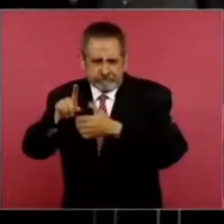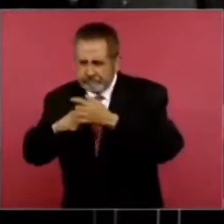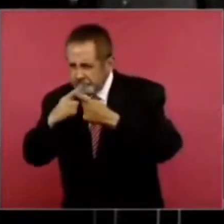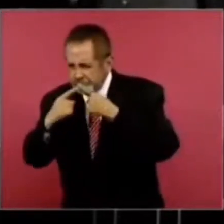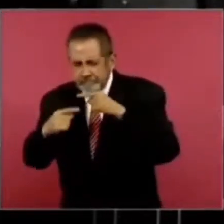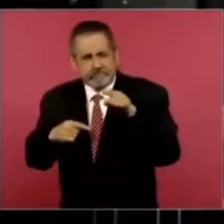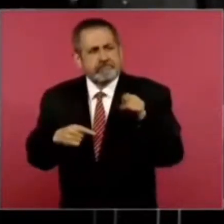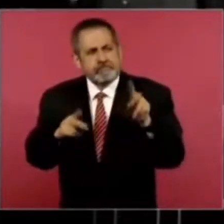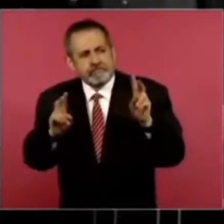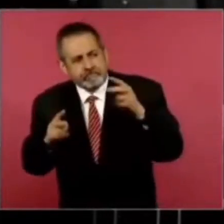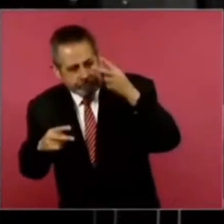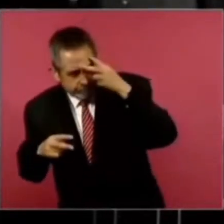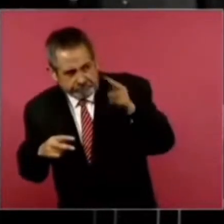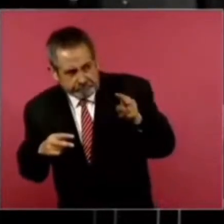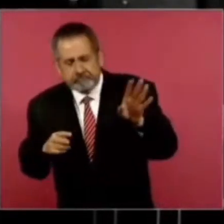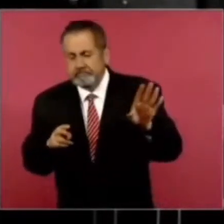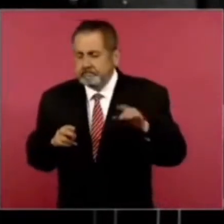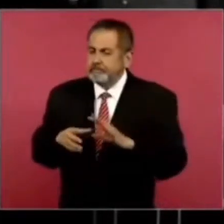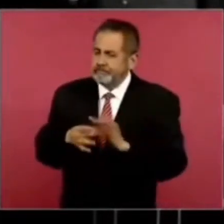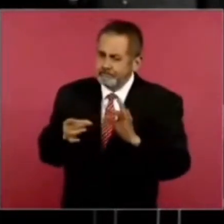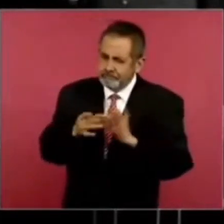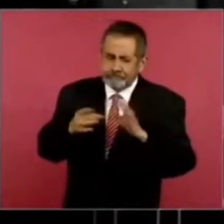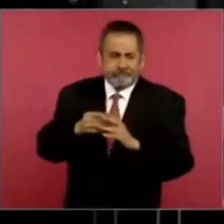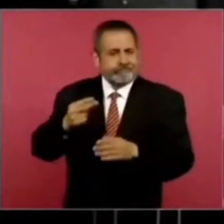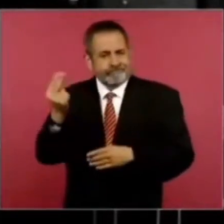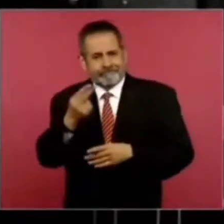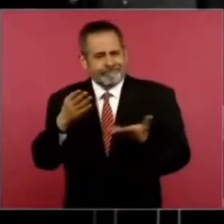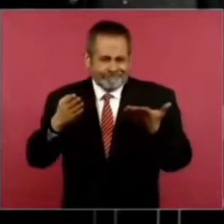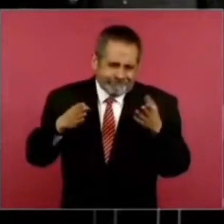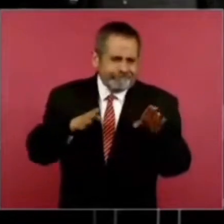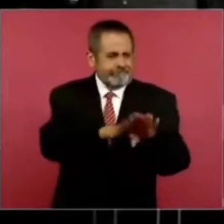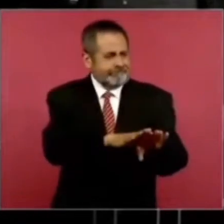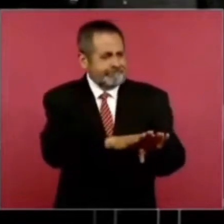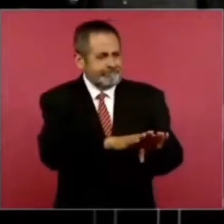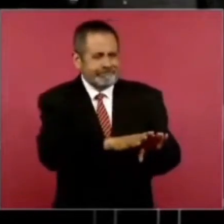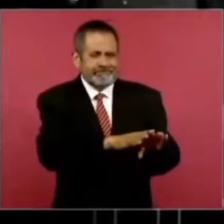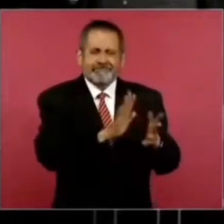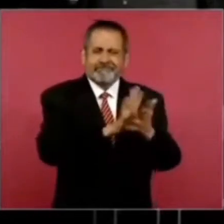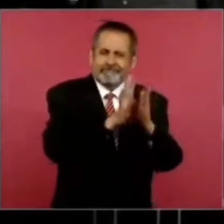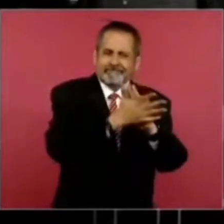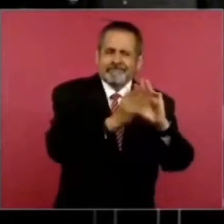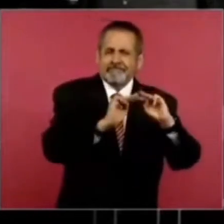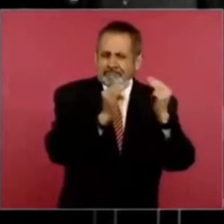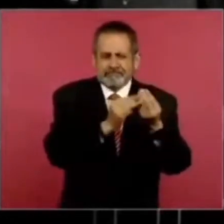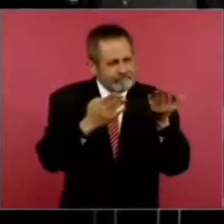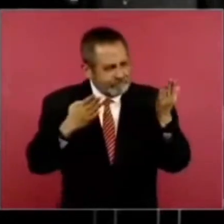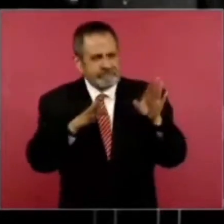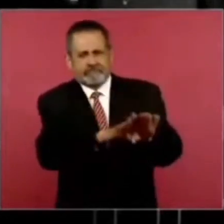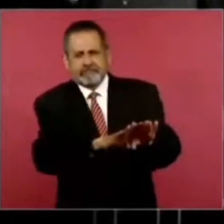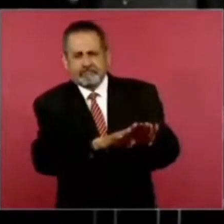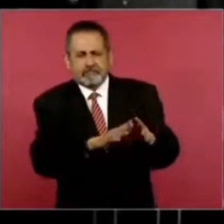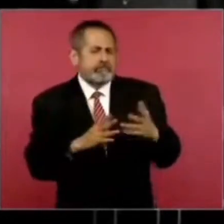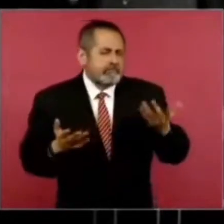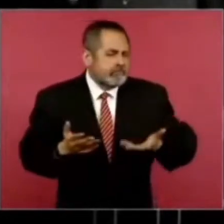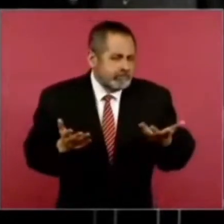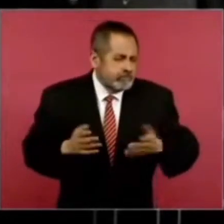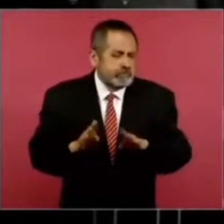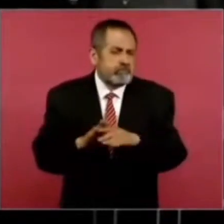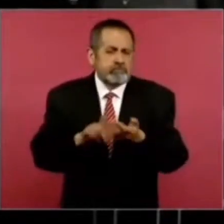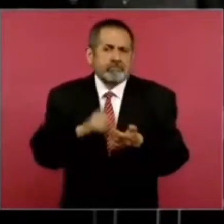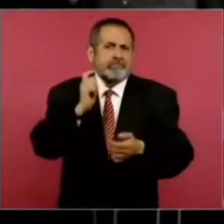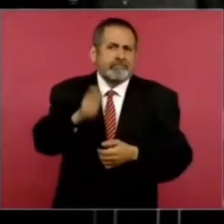México, sobre lo que se tiene que hacer para cerrarles el paso a estos grupos criminales. ¿Cómo va esta configuración? ¿Cómo va el tema también de lo que